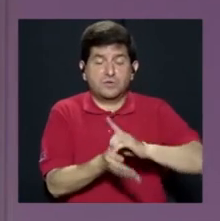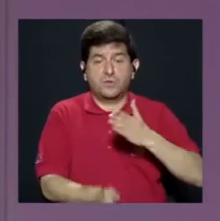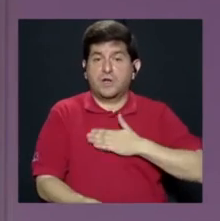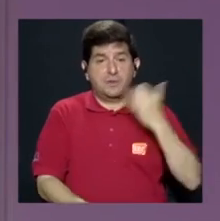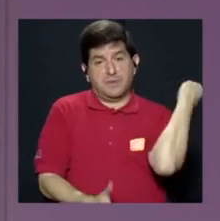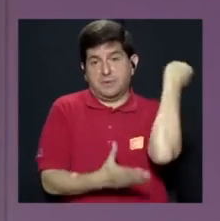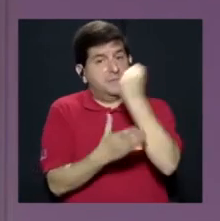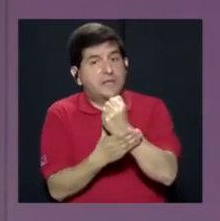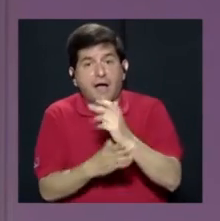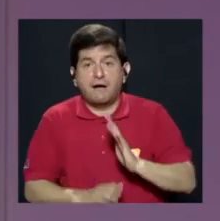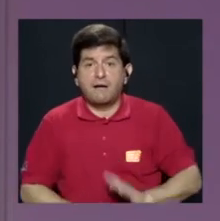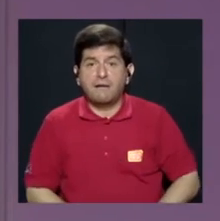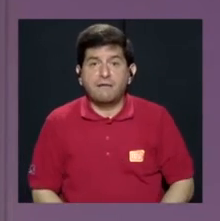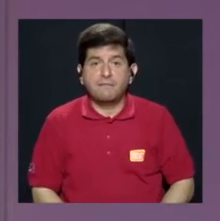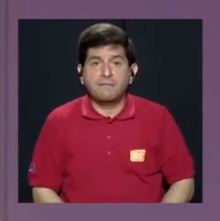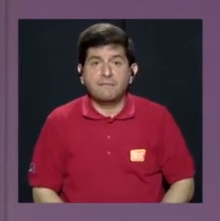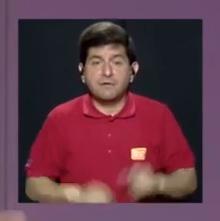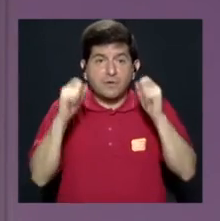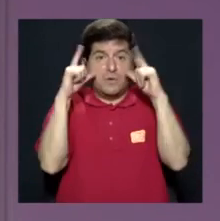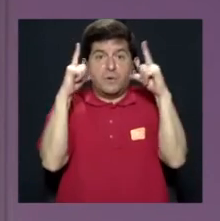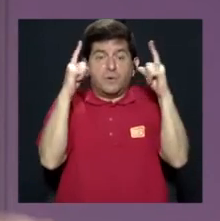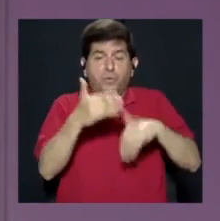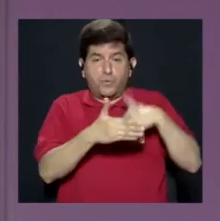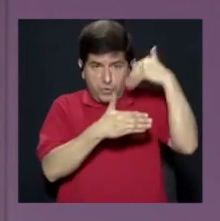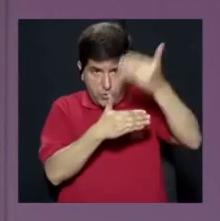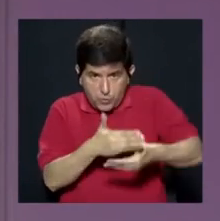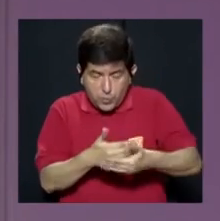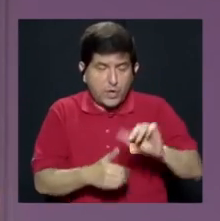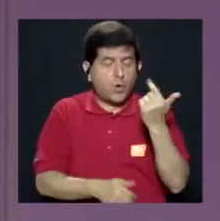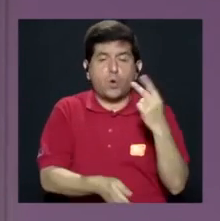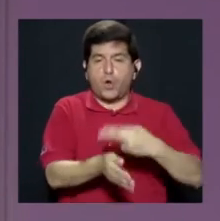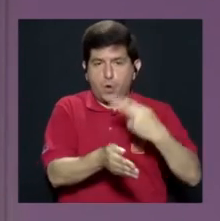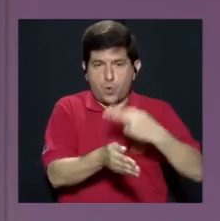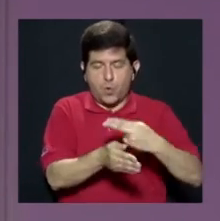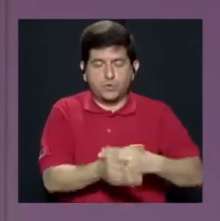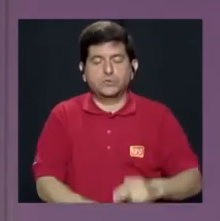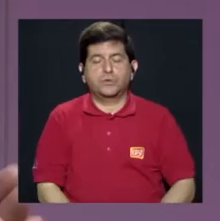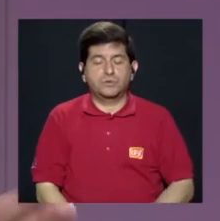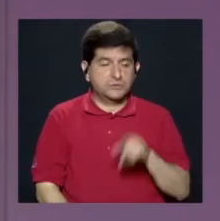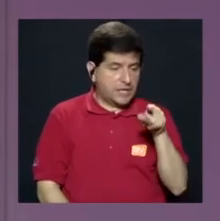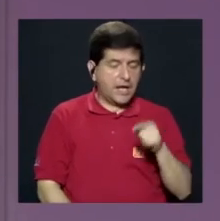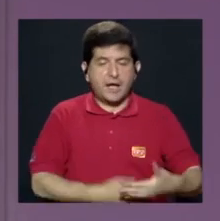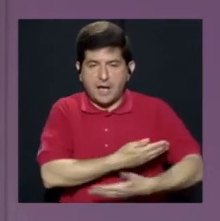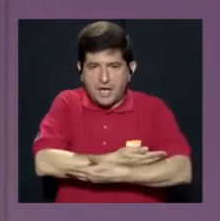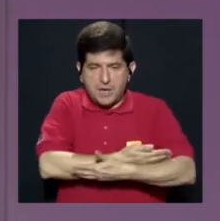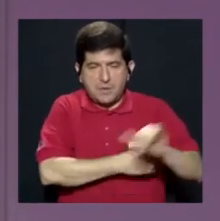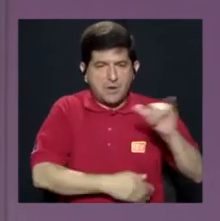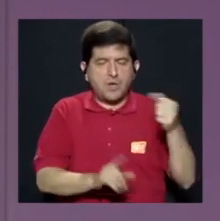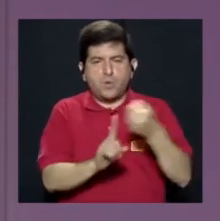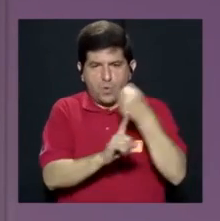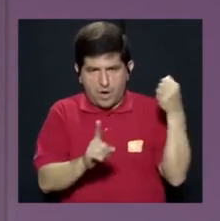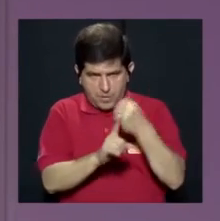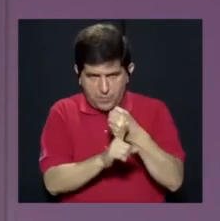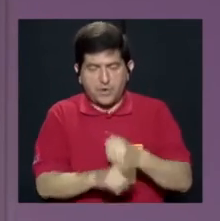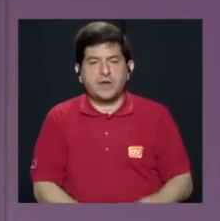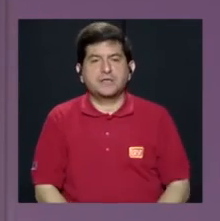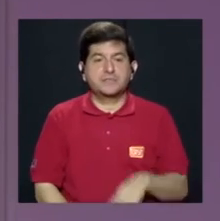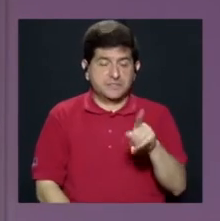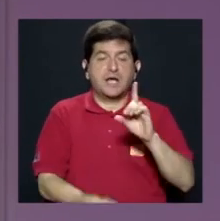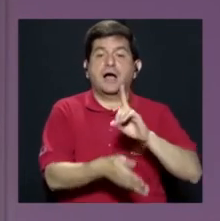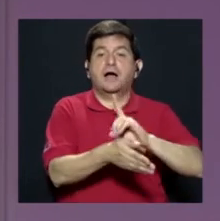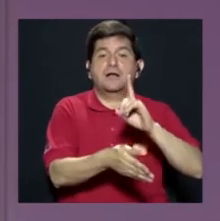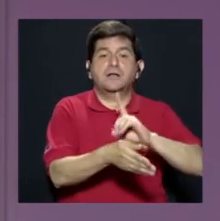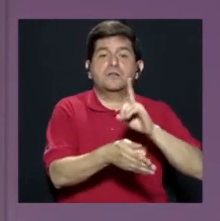matar. Y increíble. Y después, inclusive, en el otro hospital donde estuvo mi bebé, también sufrí violencia obstétrica de parte del